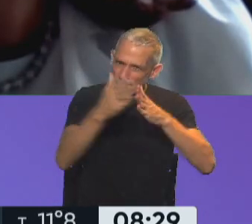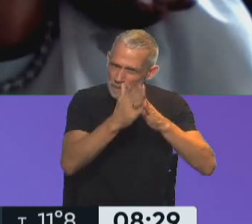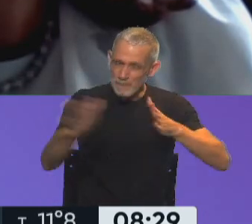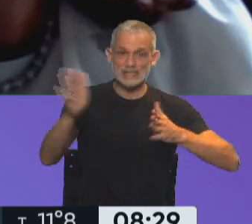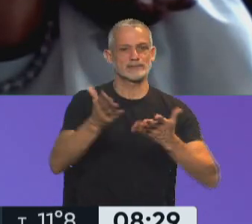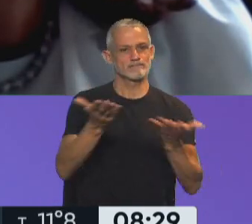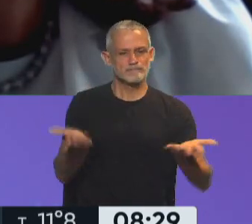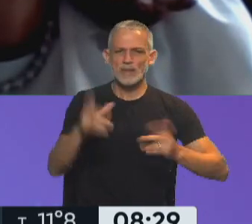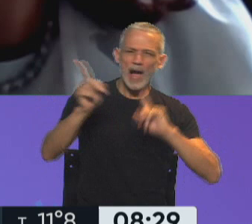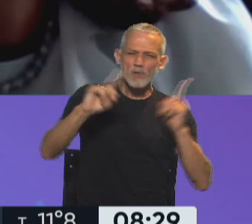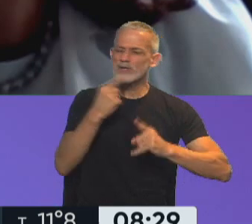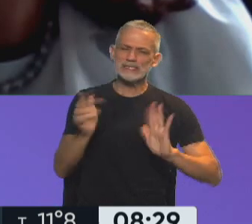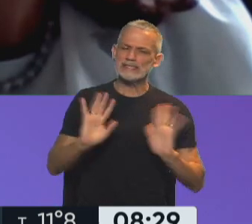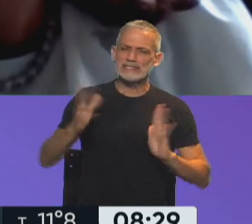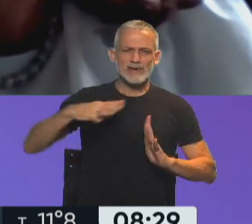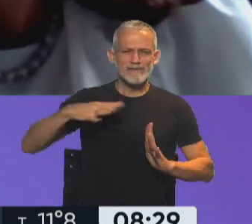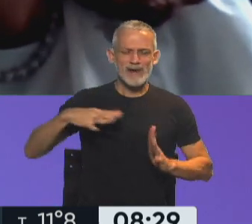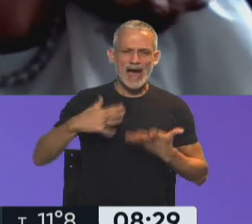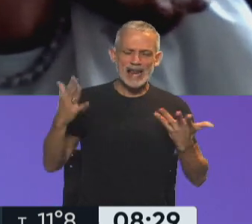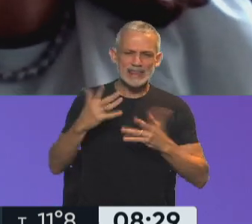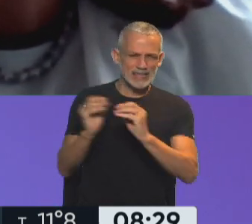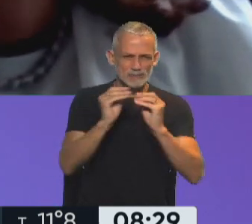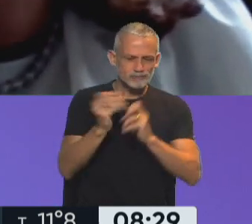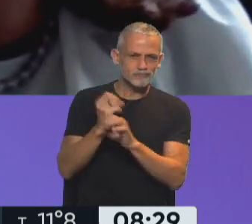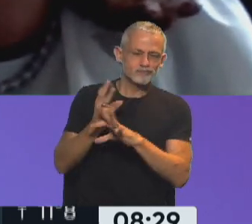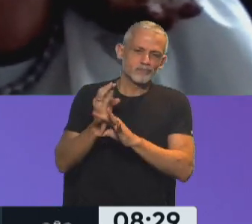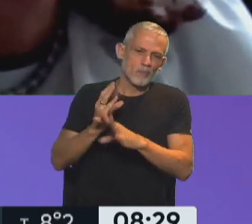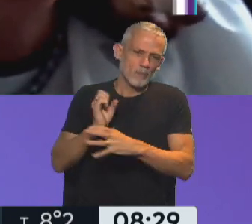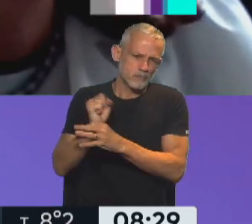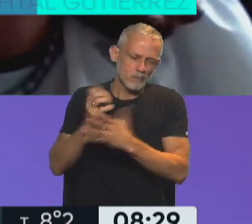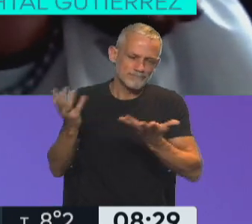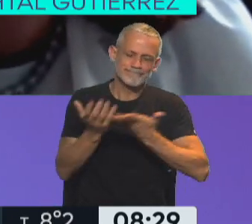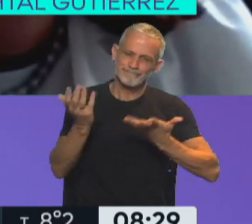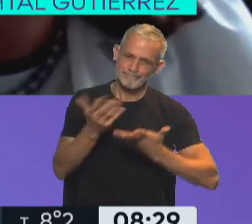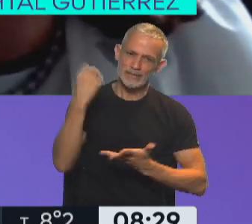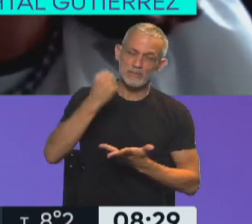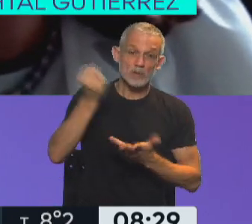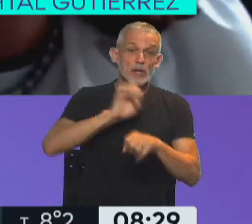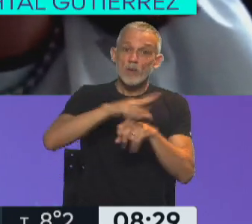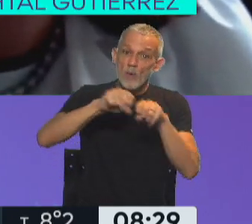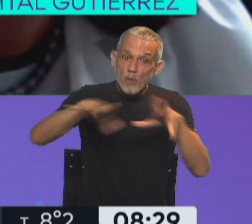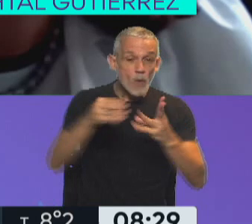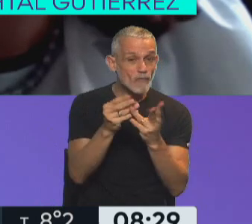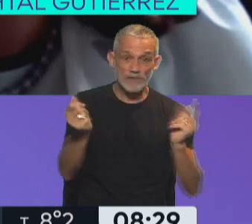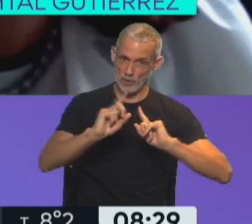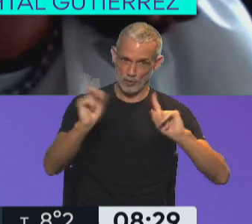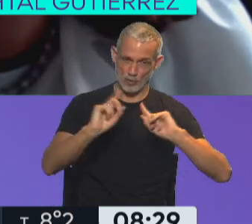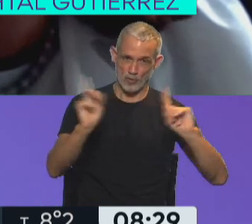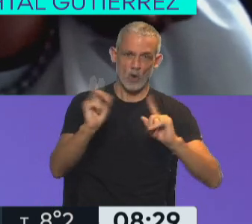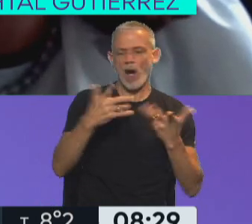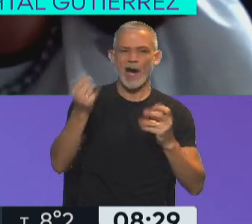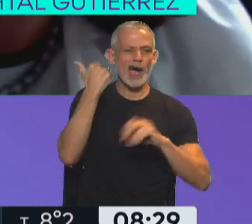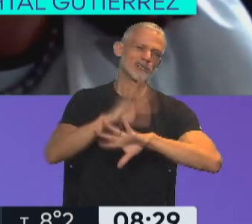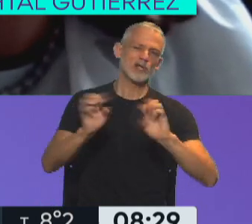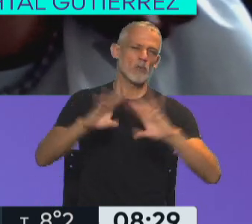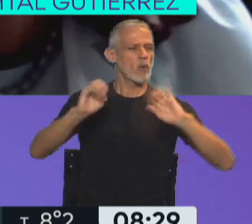han planteado que todavía es muy temprano para adoptar esta medida. Lo que es importante marcar es que la pandemia no terminó, mágicamente